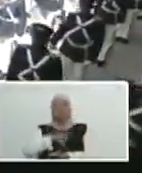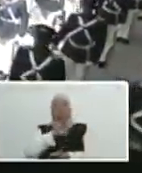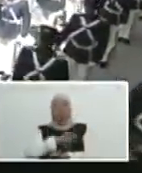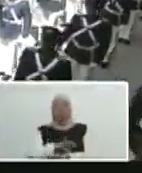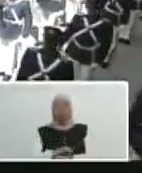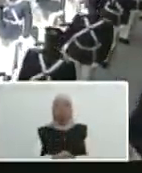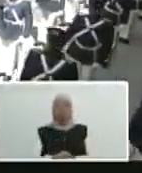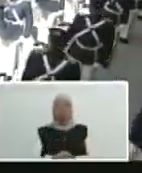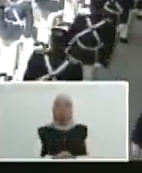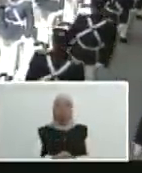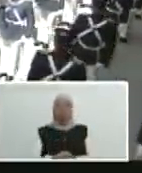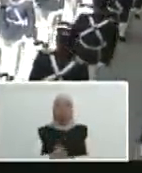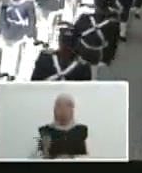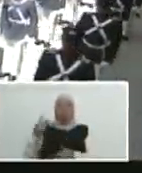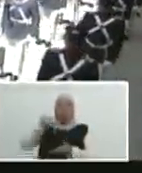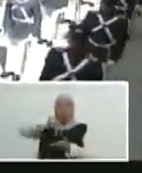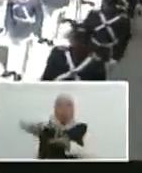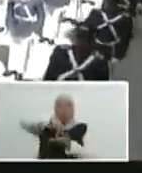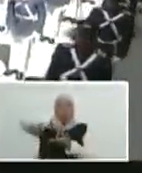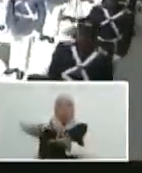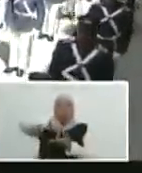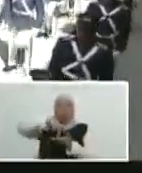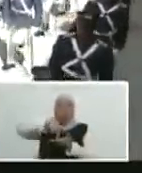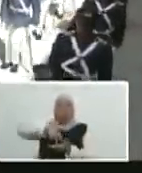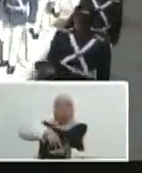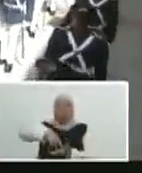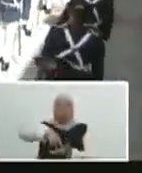señores. ¡Adiscre! ¡Chum!